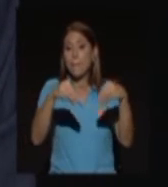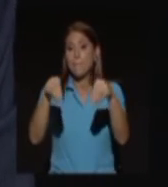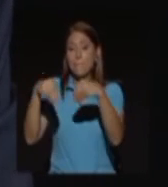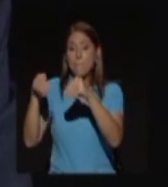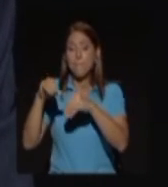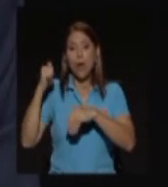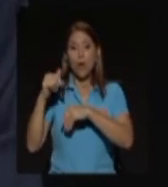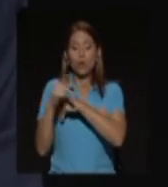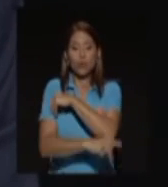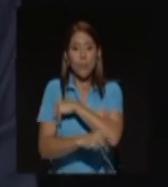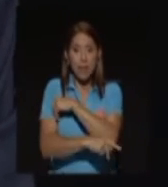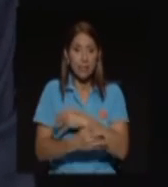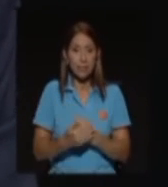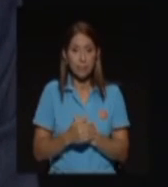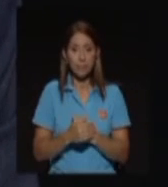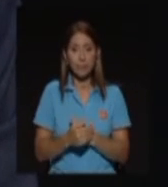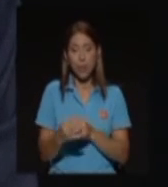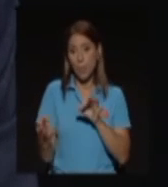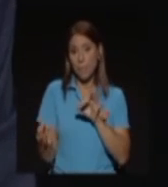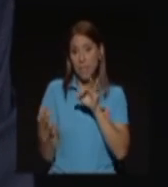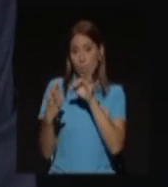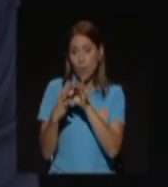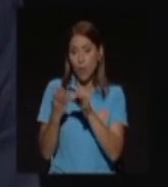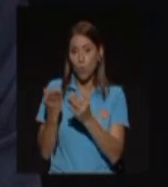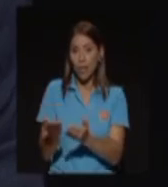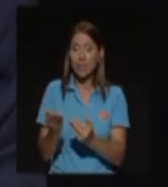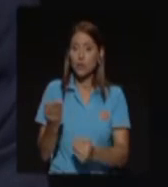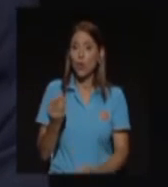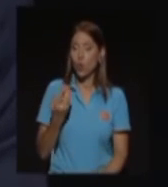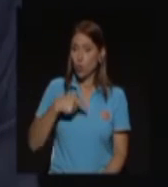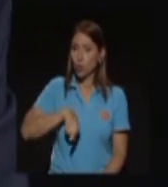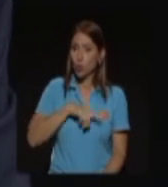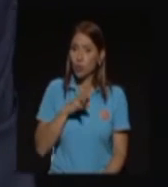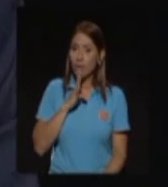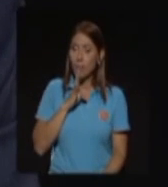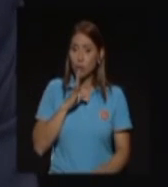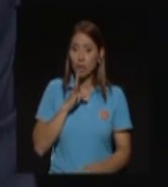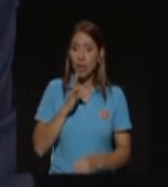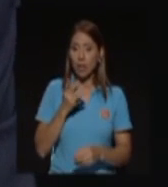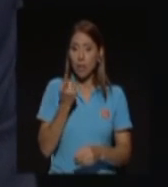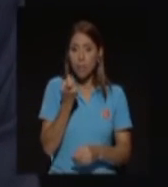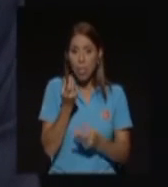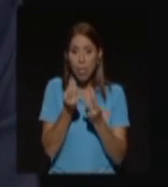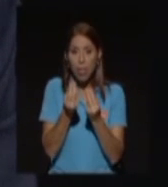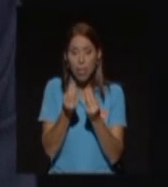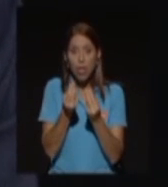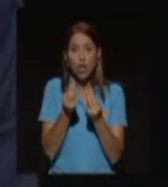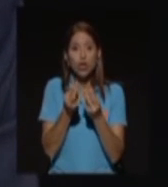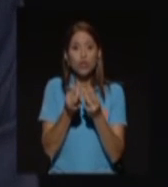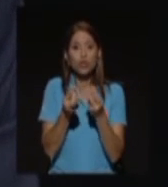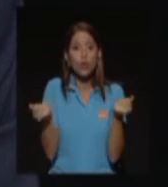Vinculado con esto, hablábamos nosotros que la solución del déficit fiscal también